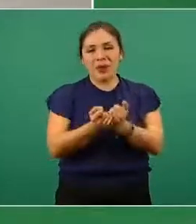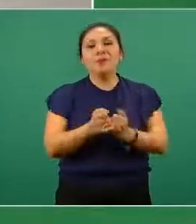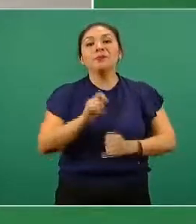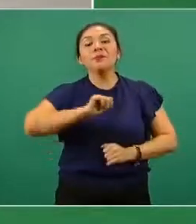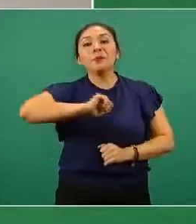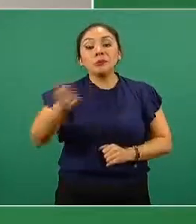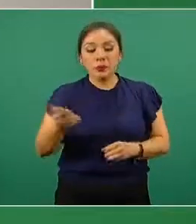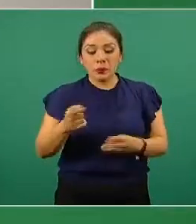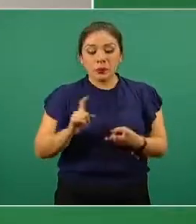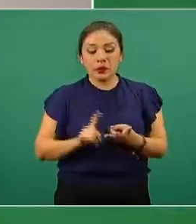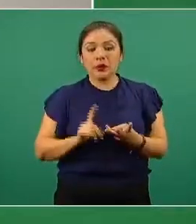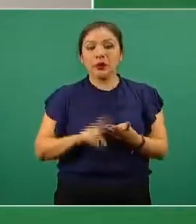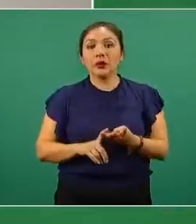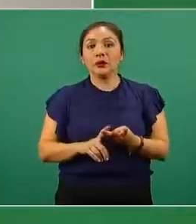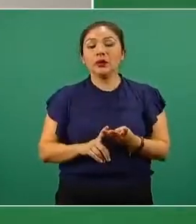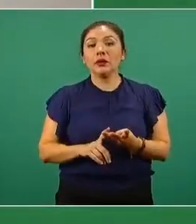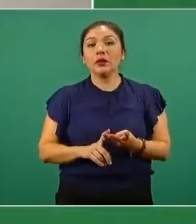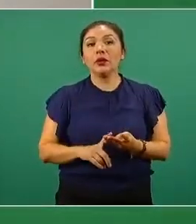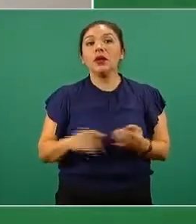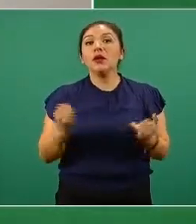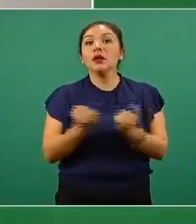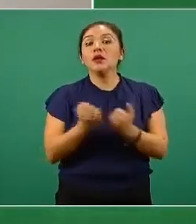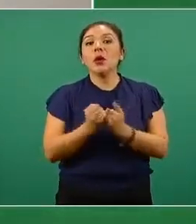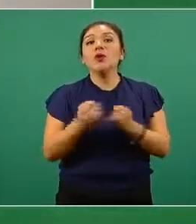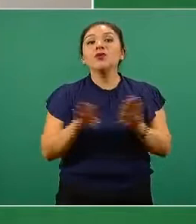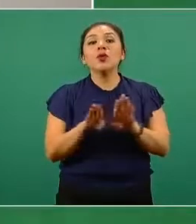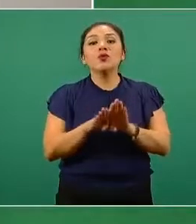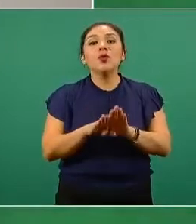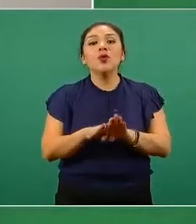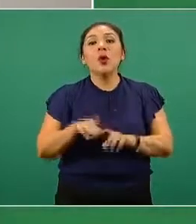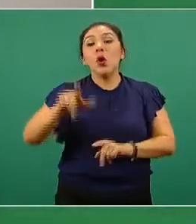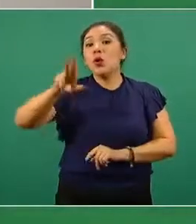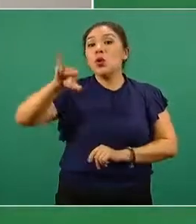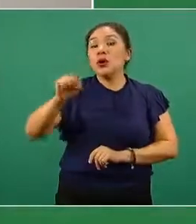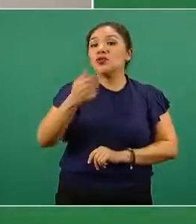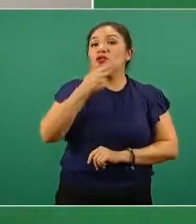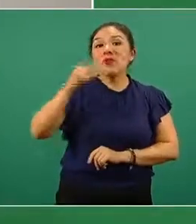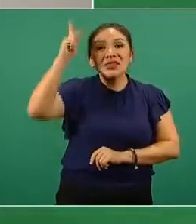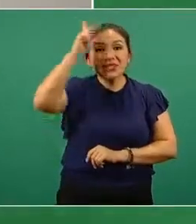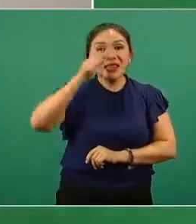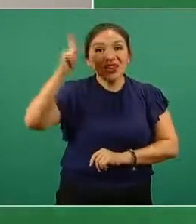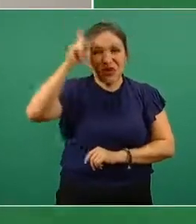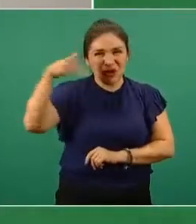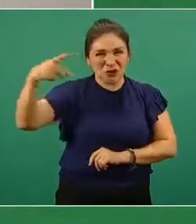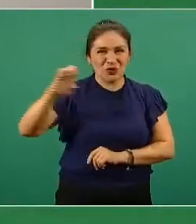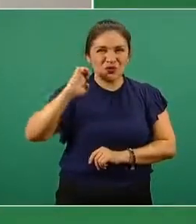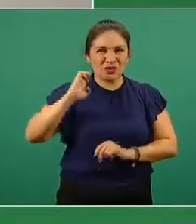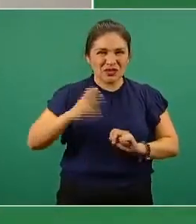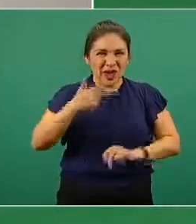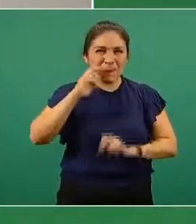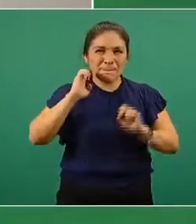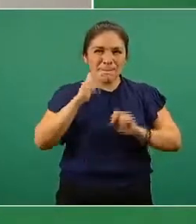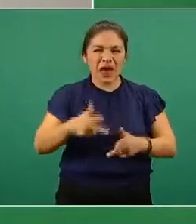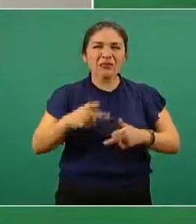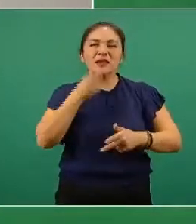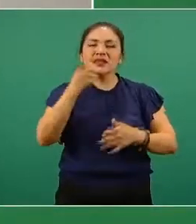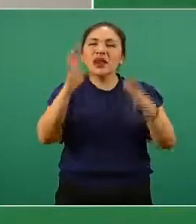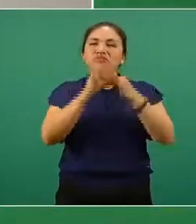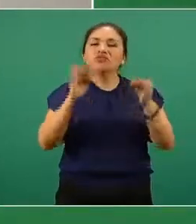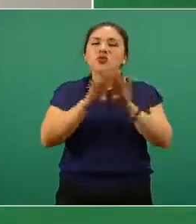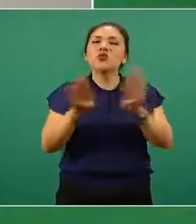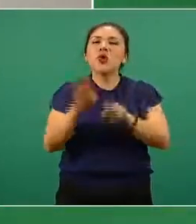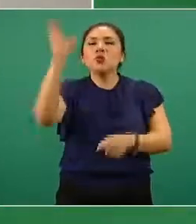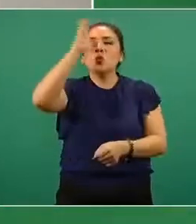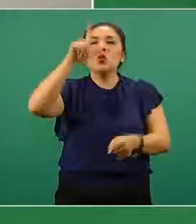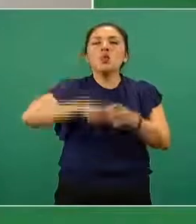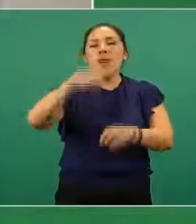también. Y bueno, finalmente también Luis Arturo, psicólogo de Chiapas, nos habla de la cultura familiar